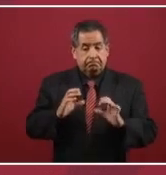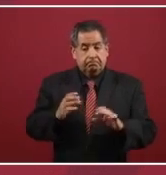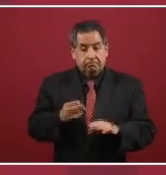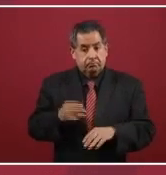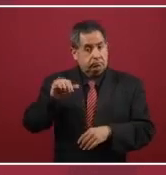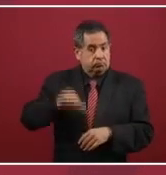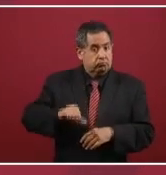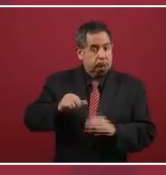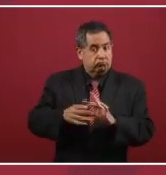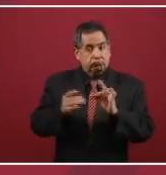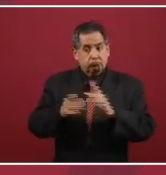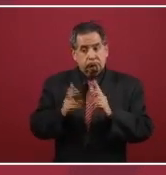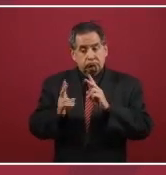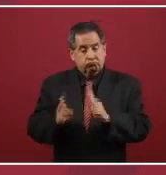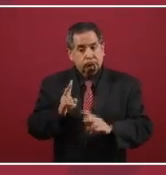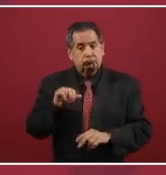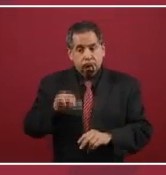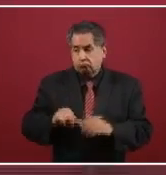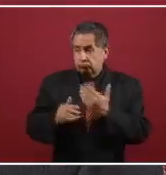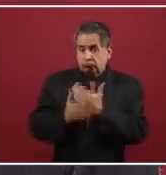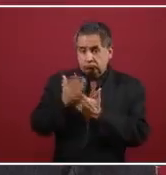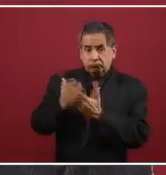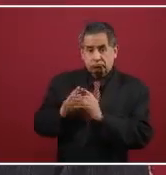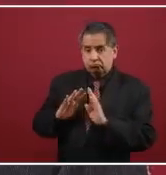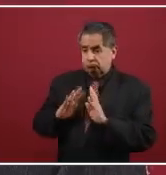hablamos de eso, precisamente,